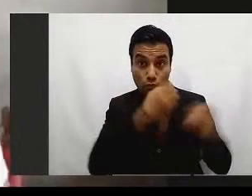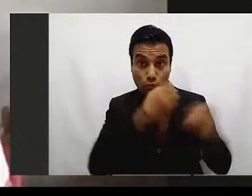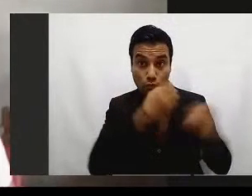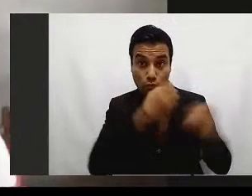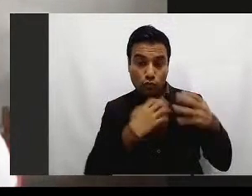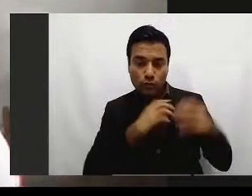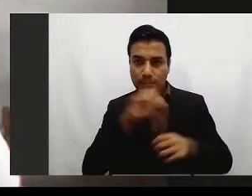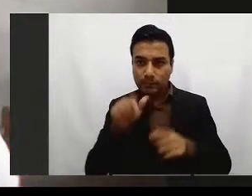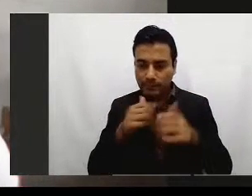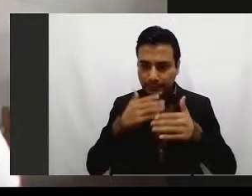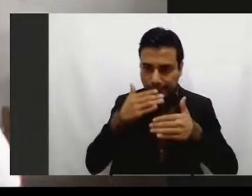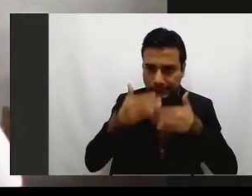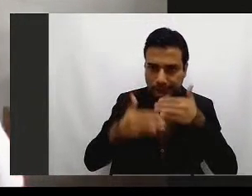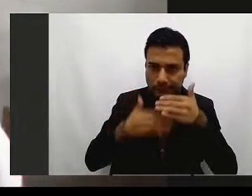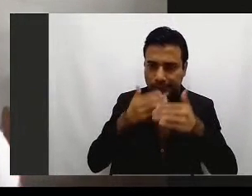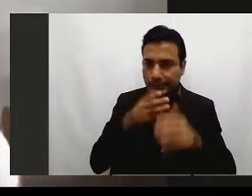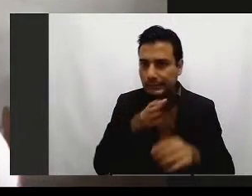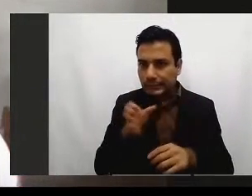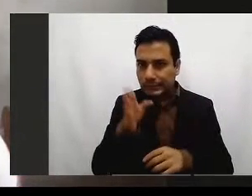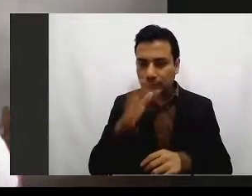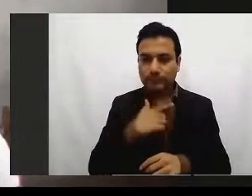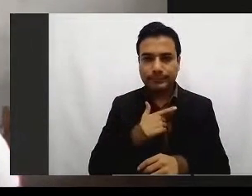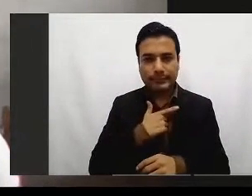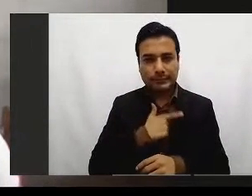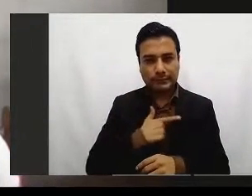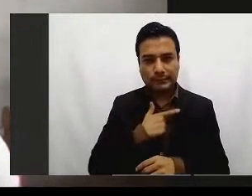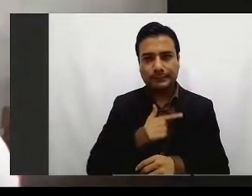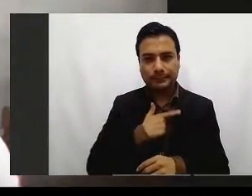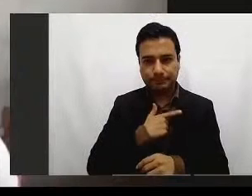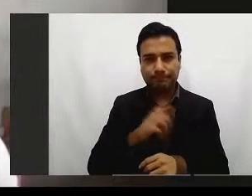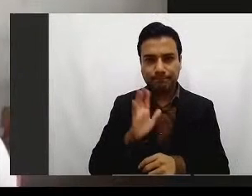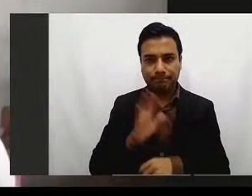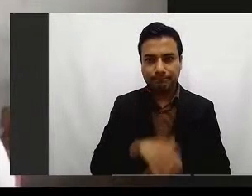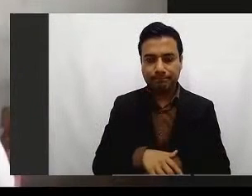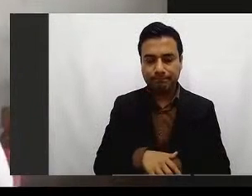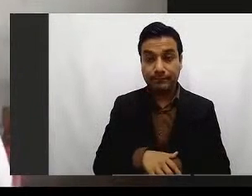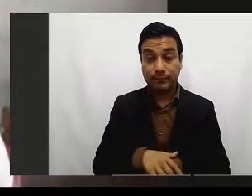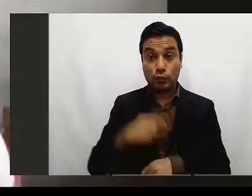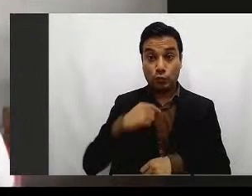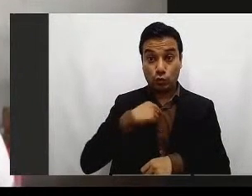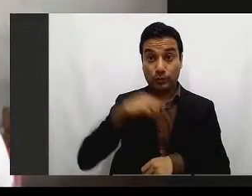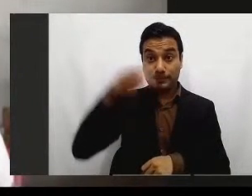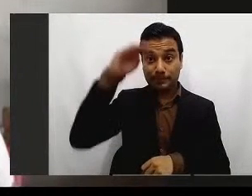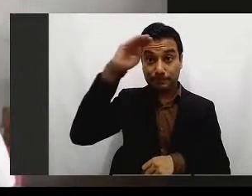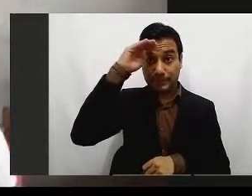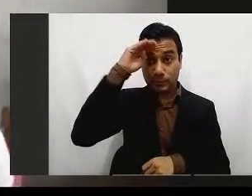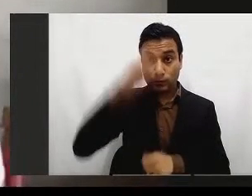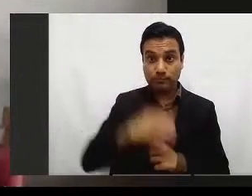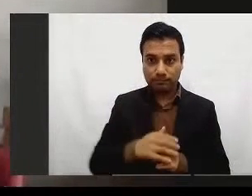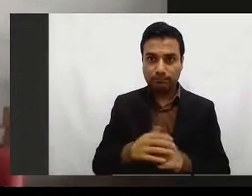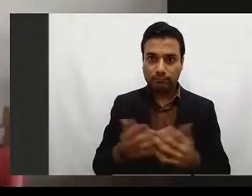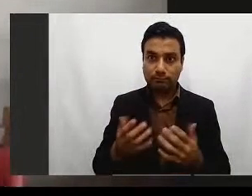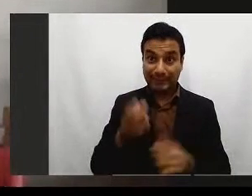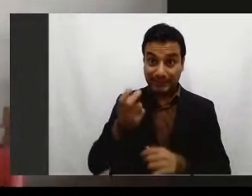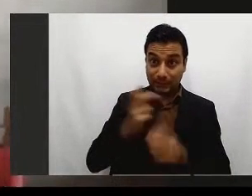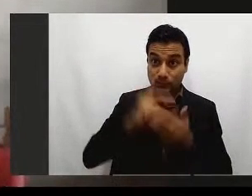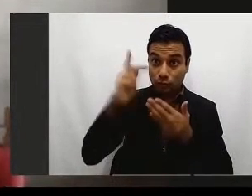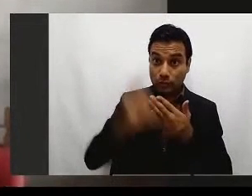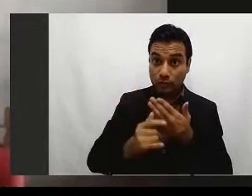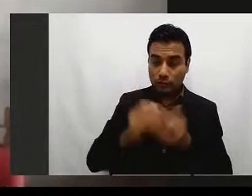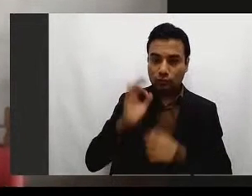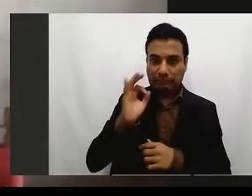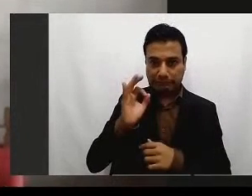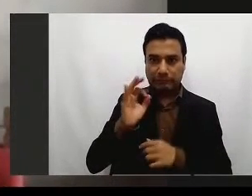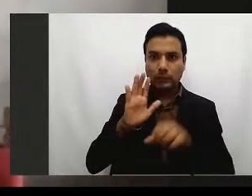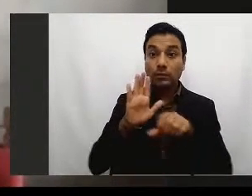agentes y cómo eso sigue sucediendo, sobre todo imaginando que esto estará respaldado por la ciudadanía, porque lo creó ciudadanía y eso